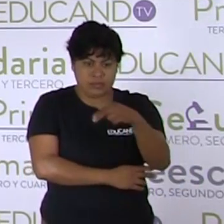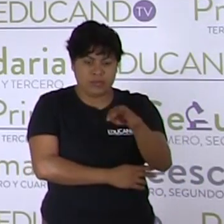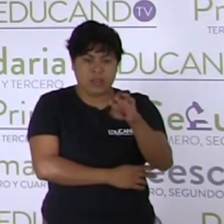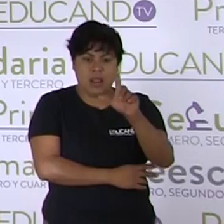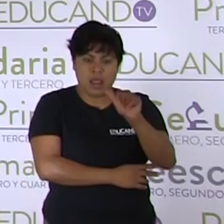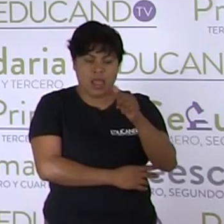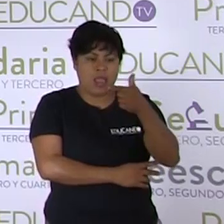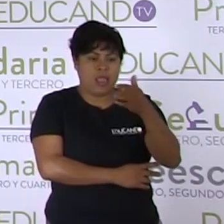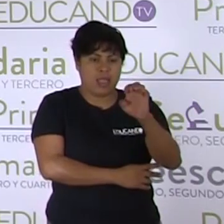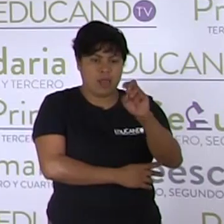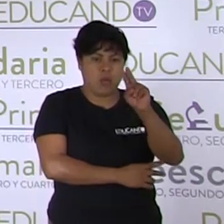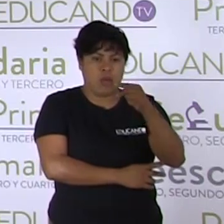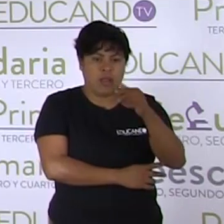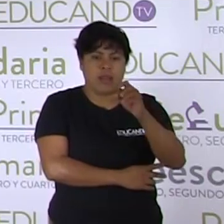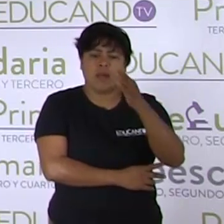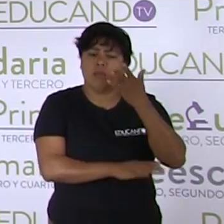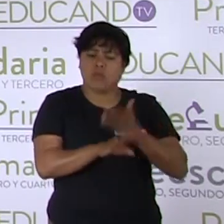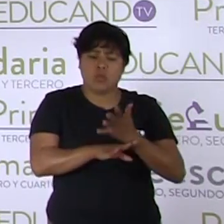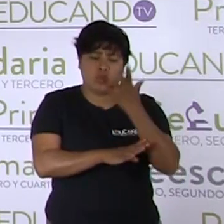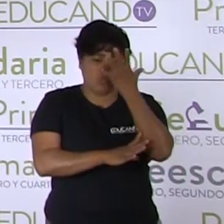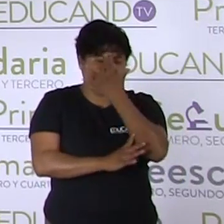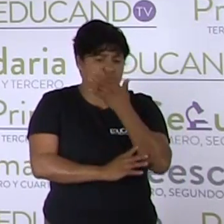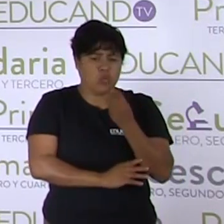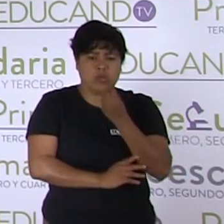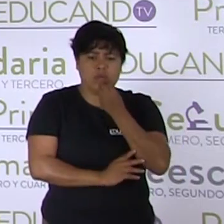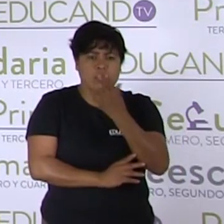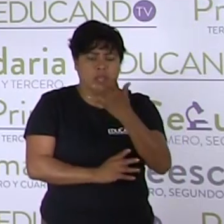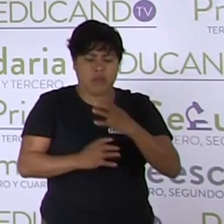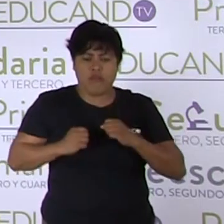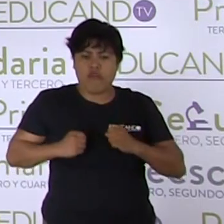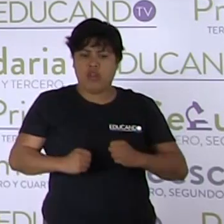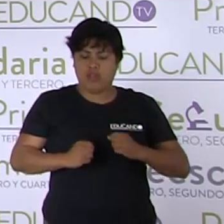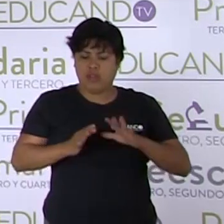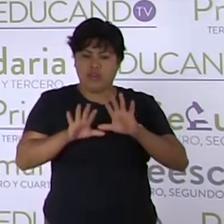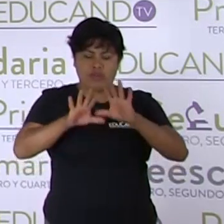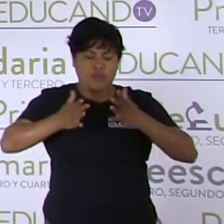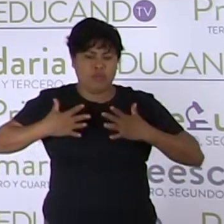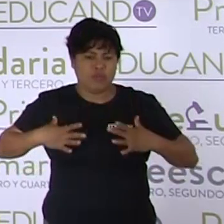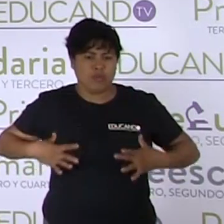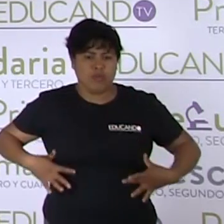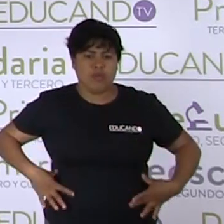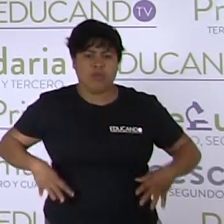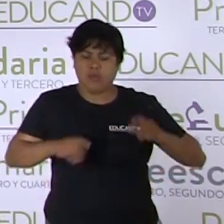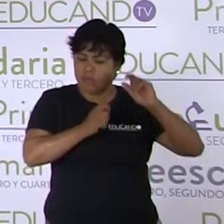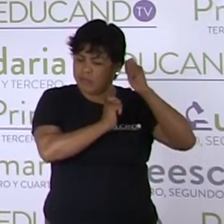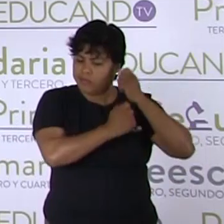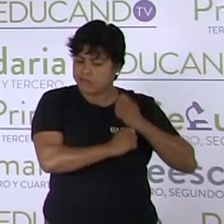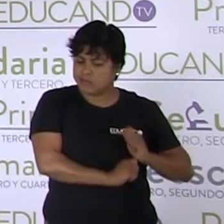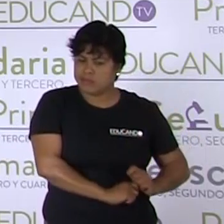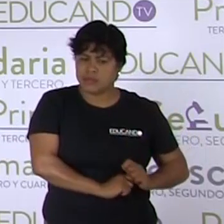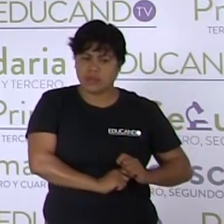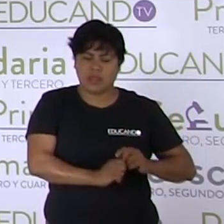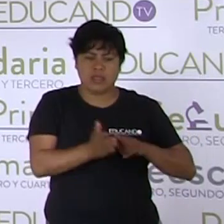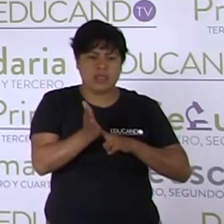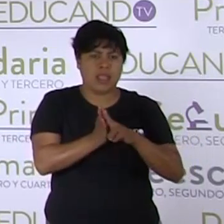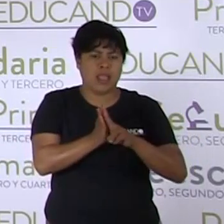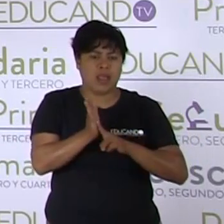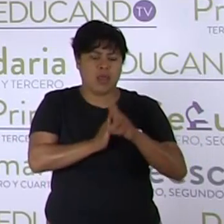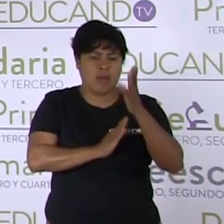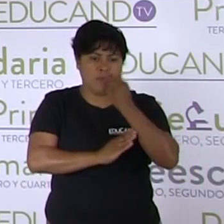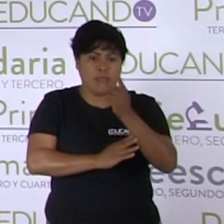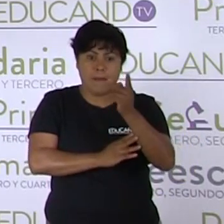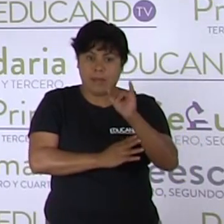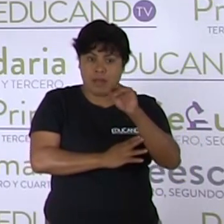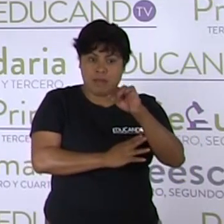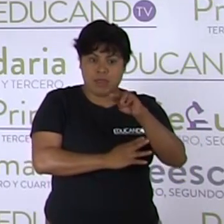Eugenia, era bonita y fuerte. Hasta la cintura le llegaban sus largas trenzas negras.